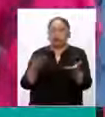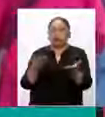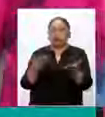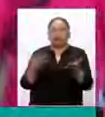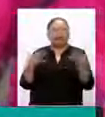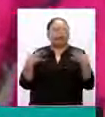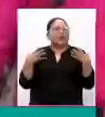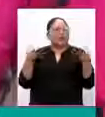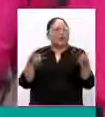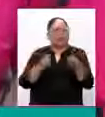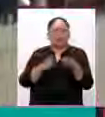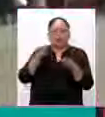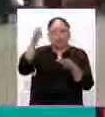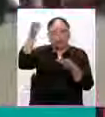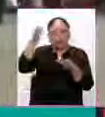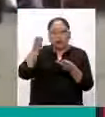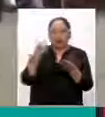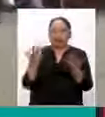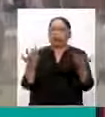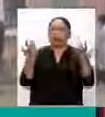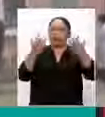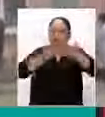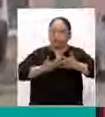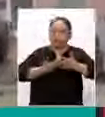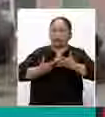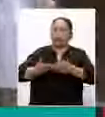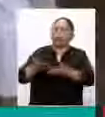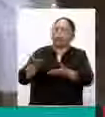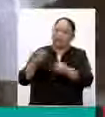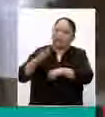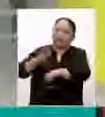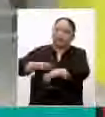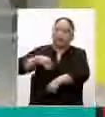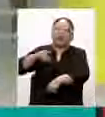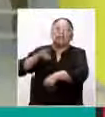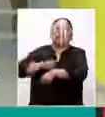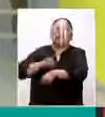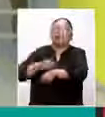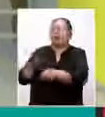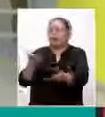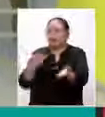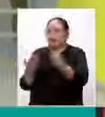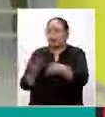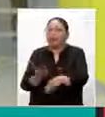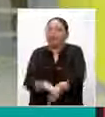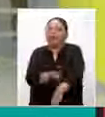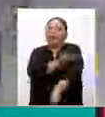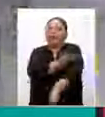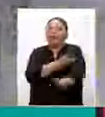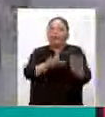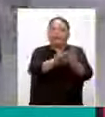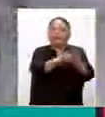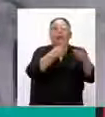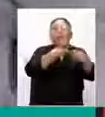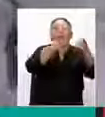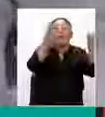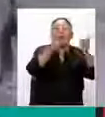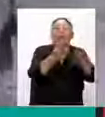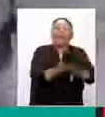hayan podido asumir un proceso de diálogo previo a la promulgación de la ley. Como Defensoría del Pueblo, ante